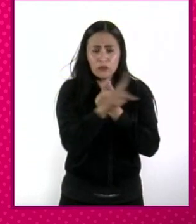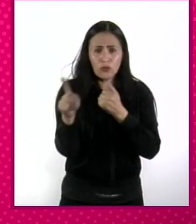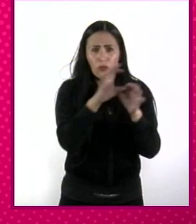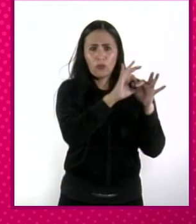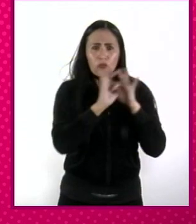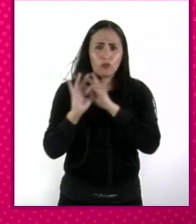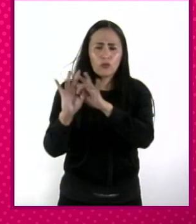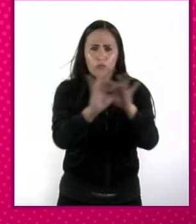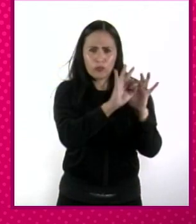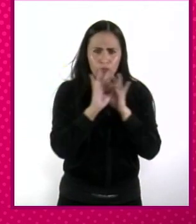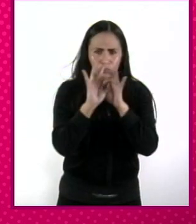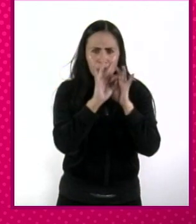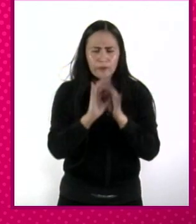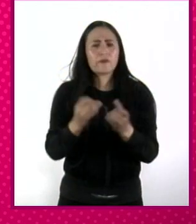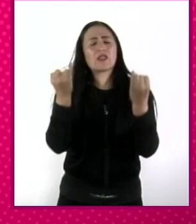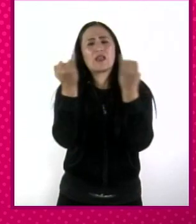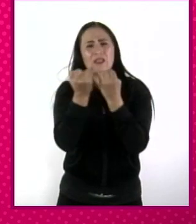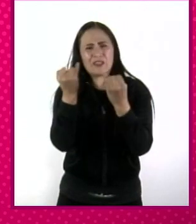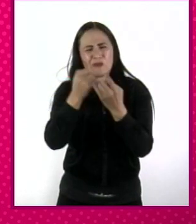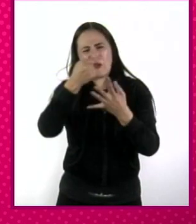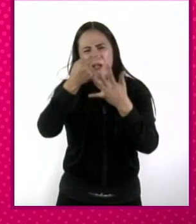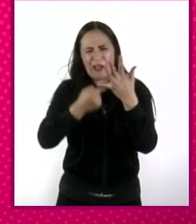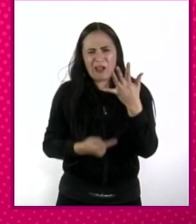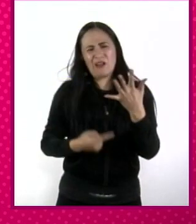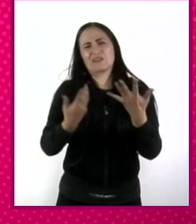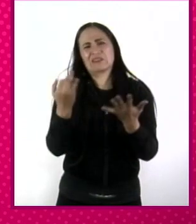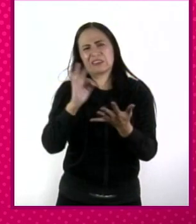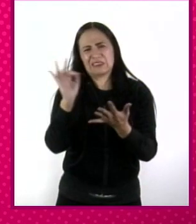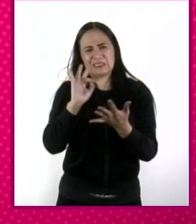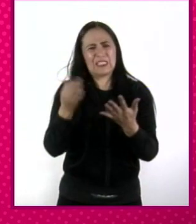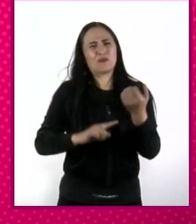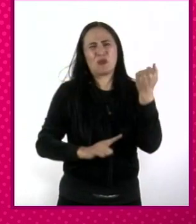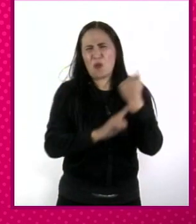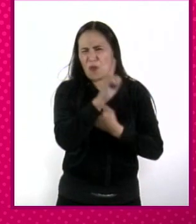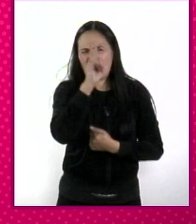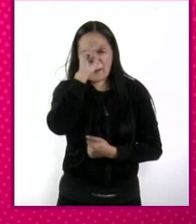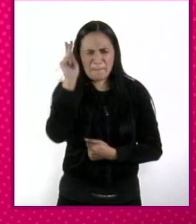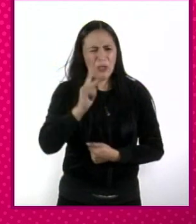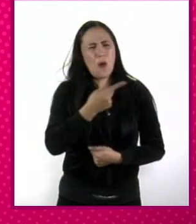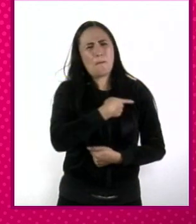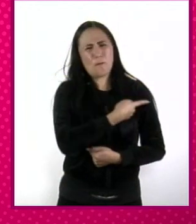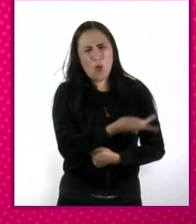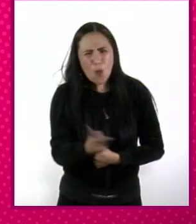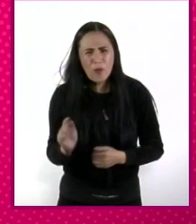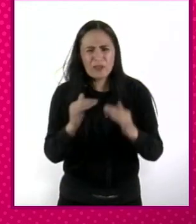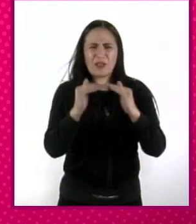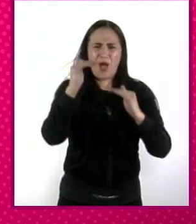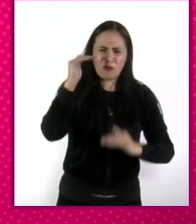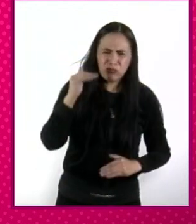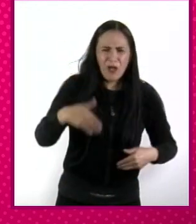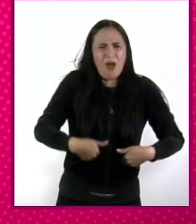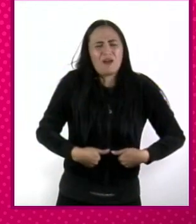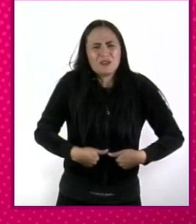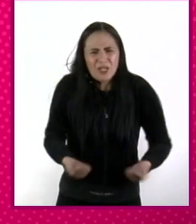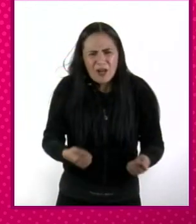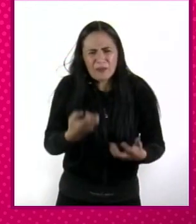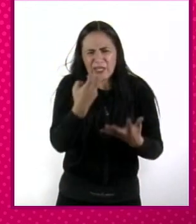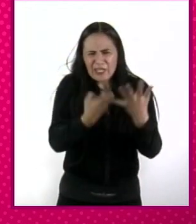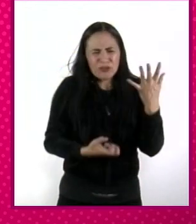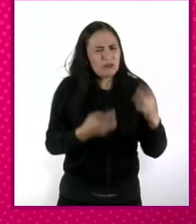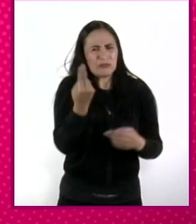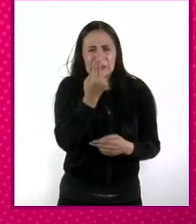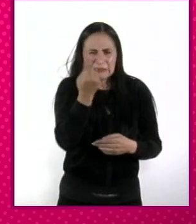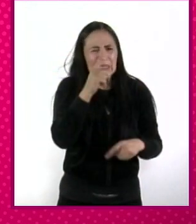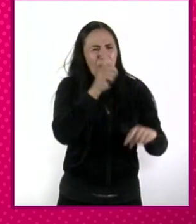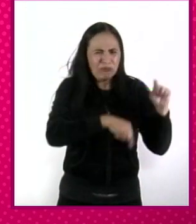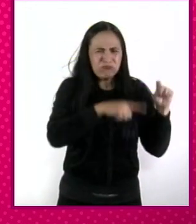grandes lastres de la humanidad como la pobreza, la desigualdad, la desnutrición, el hambre y todas esas cuestiones.